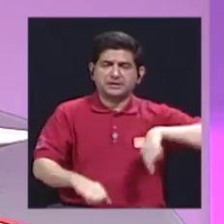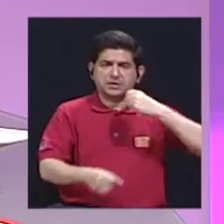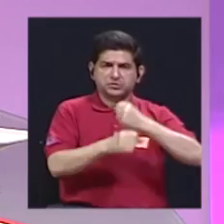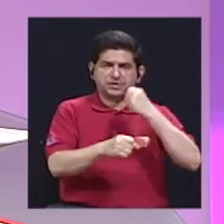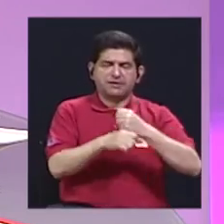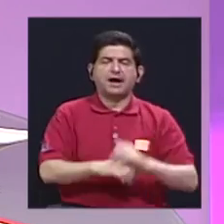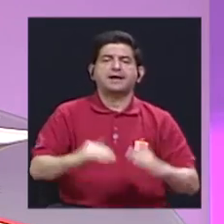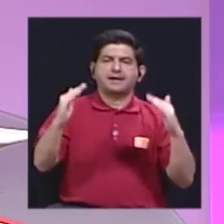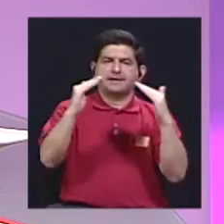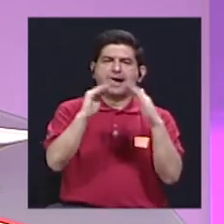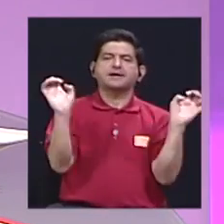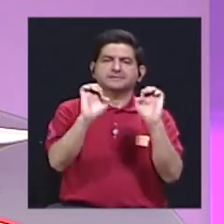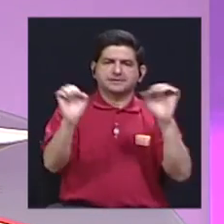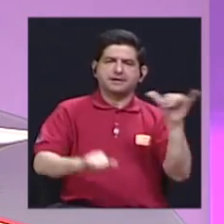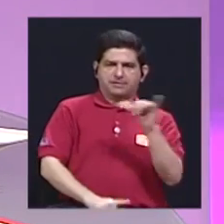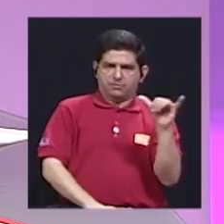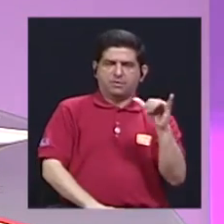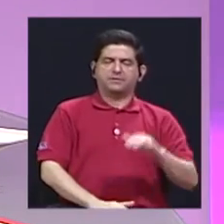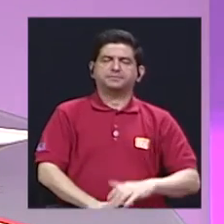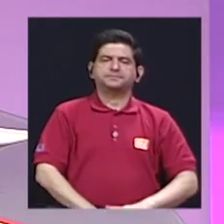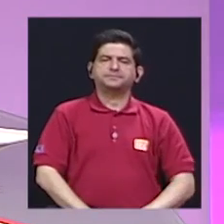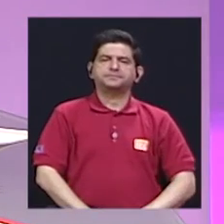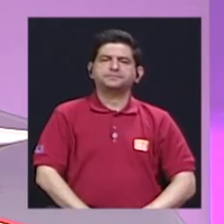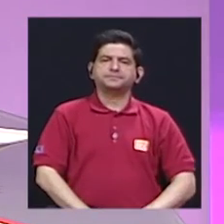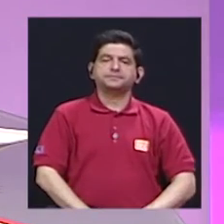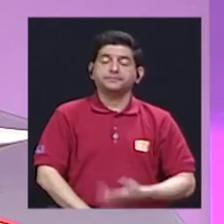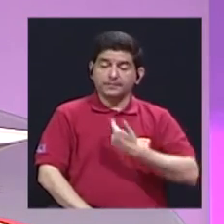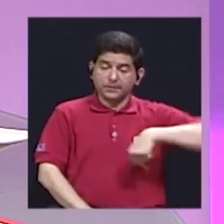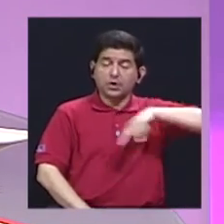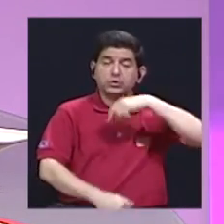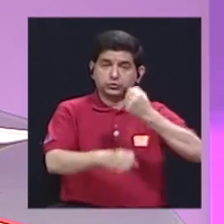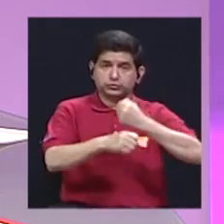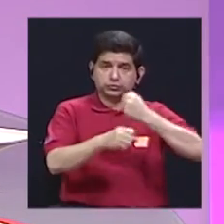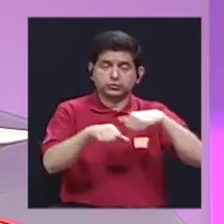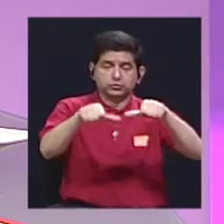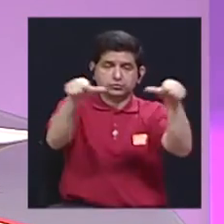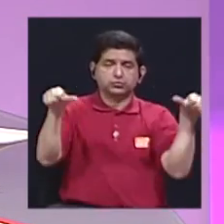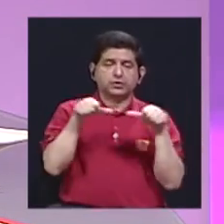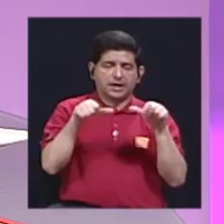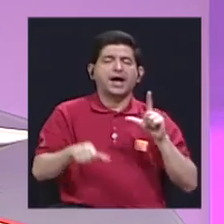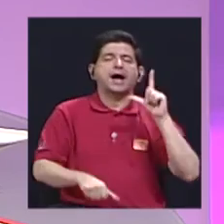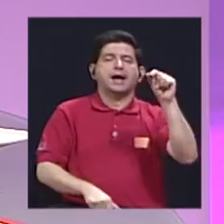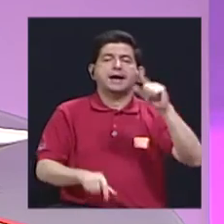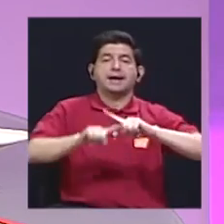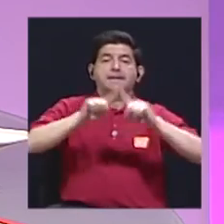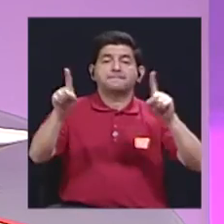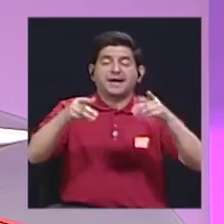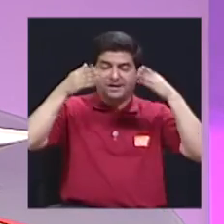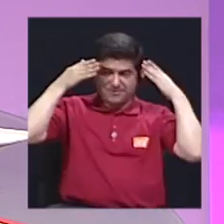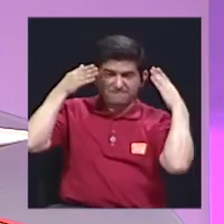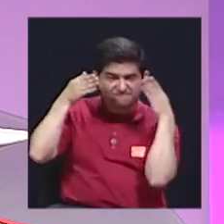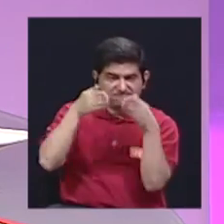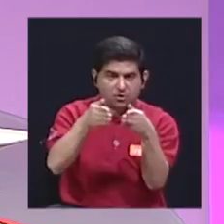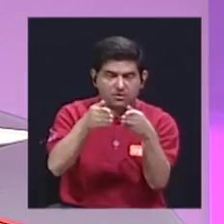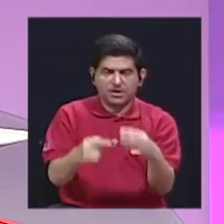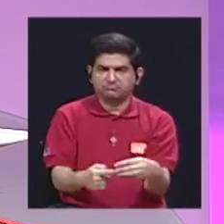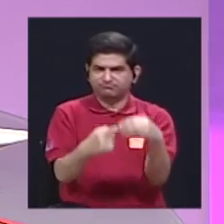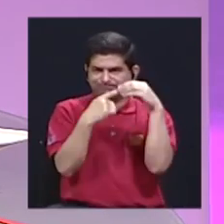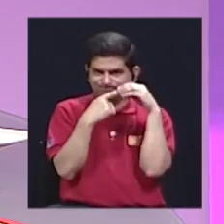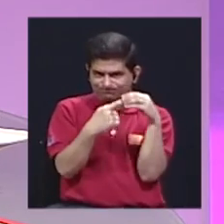vivienda de emergencia también entonces hemos trabajado en el área rural pero nuestro enfoque ha sido